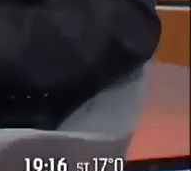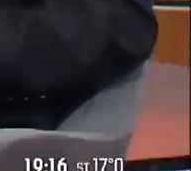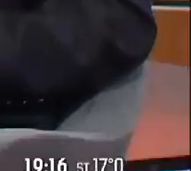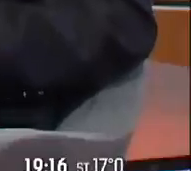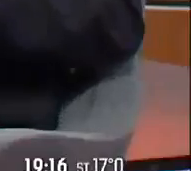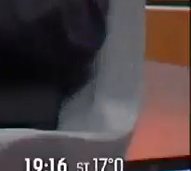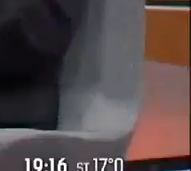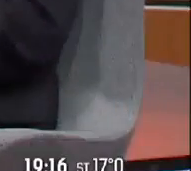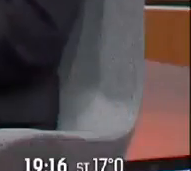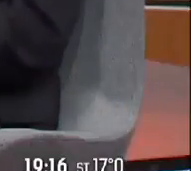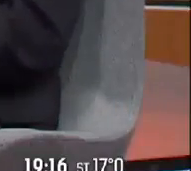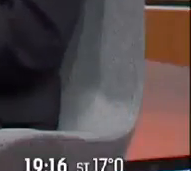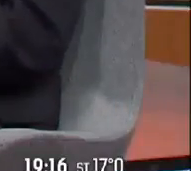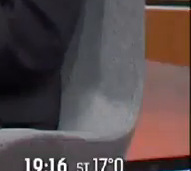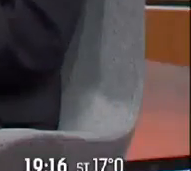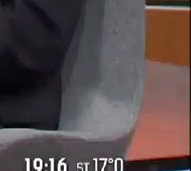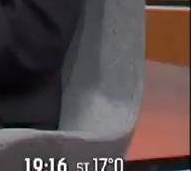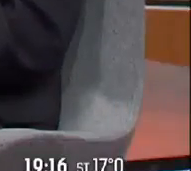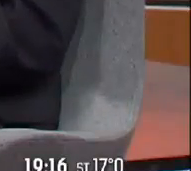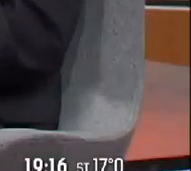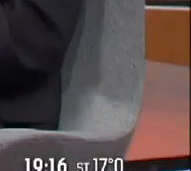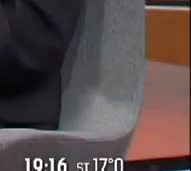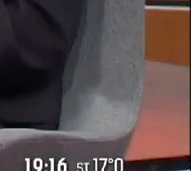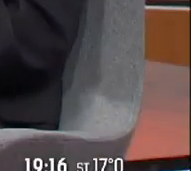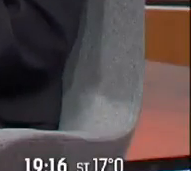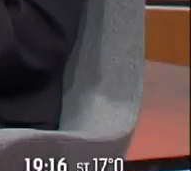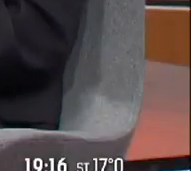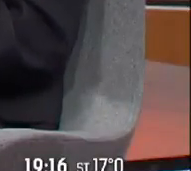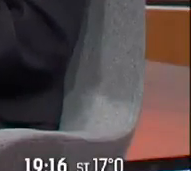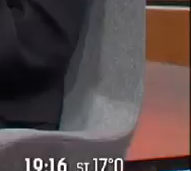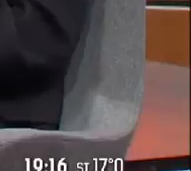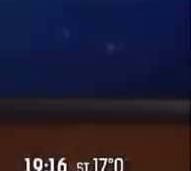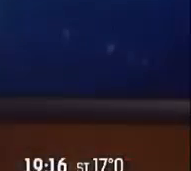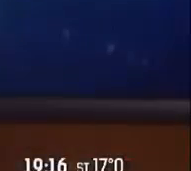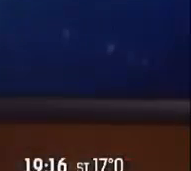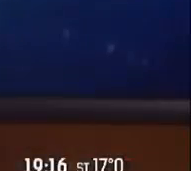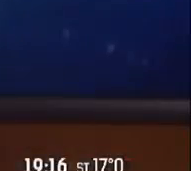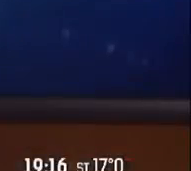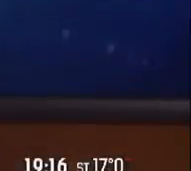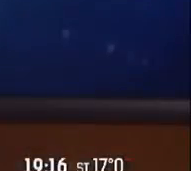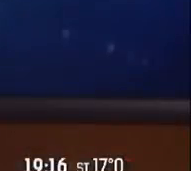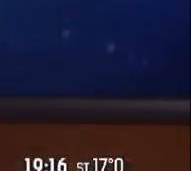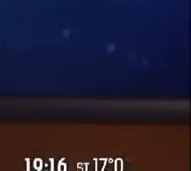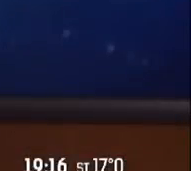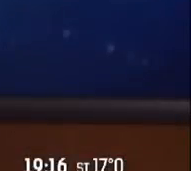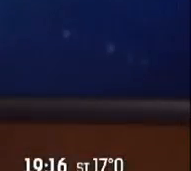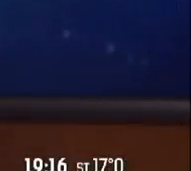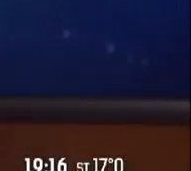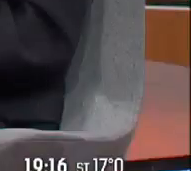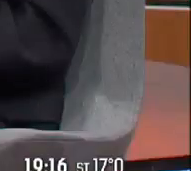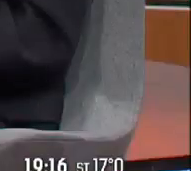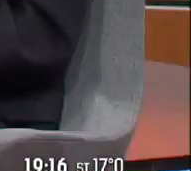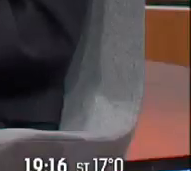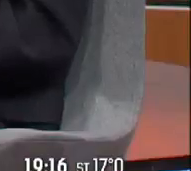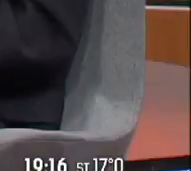volvemos a los temas económicos y tenemos el gusto de recibir a la economista federico furiase que integra es economista jefe de la consultora